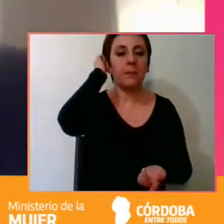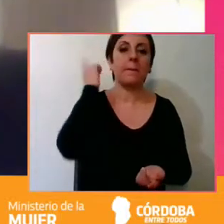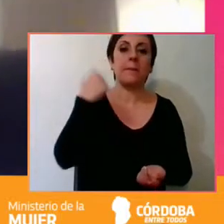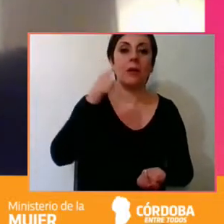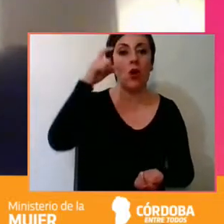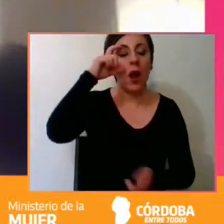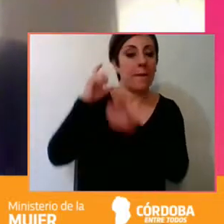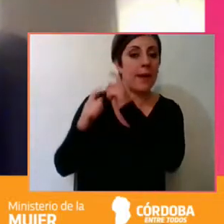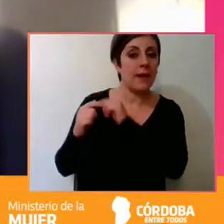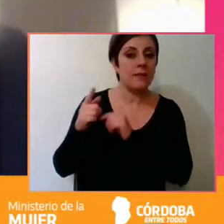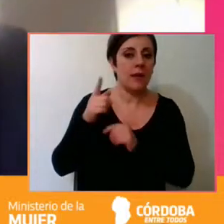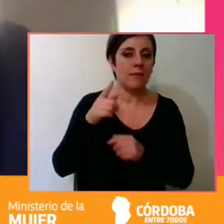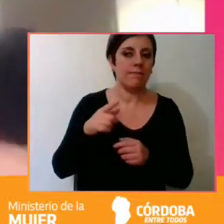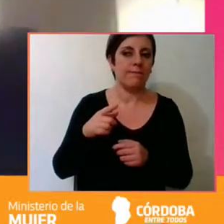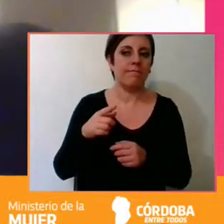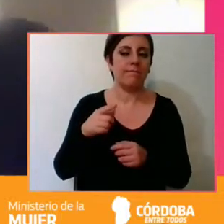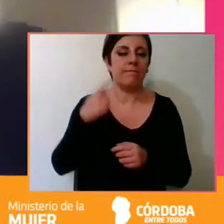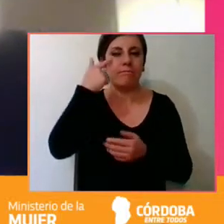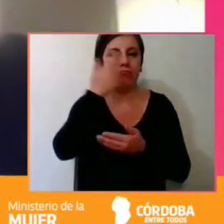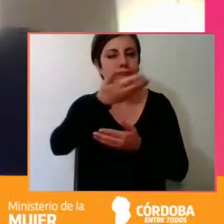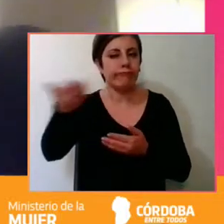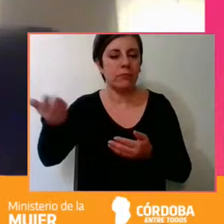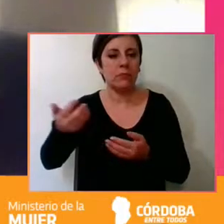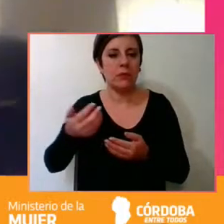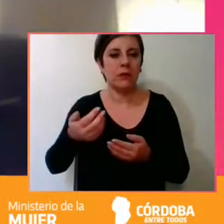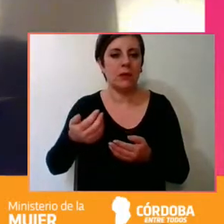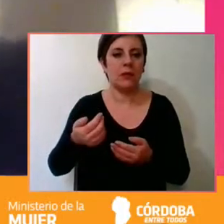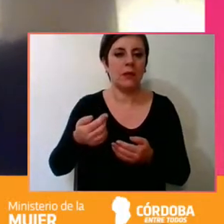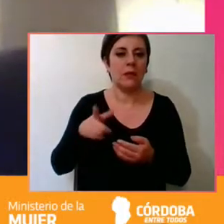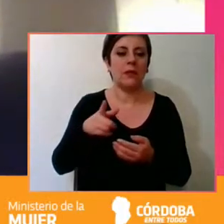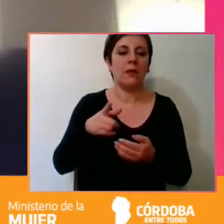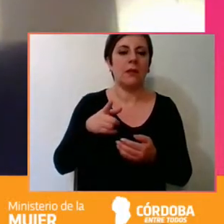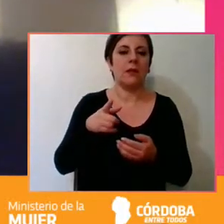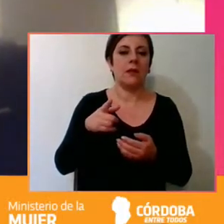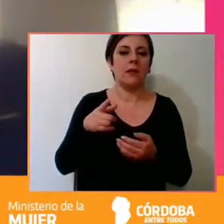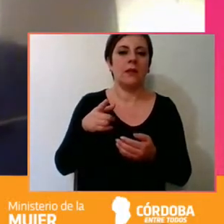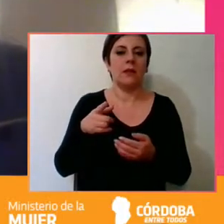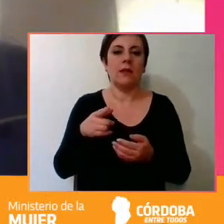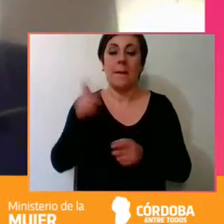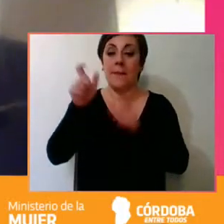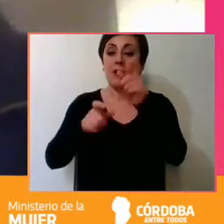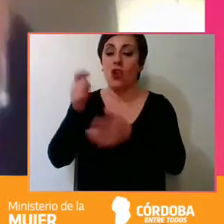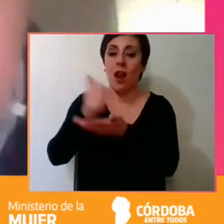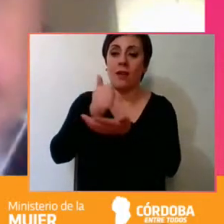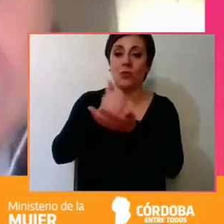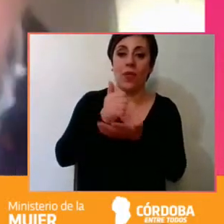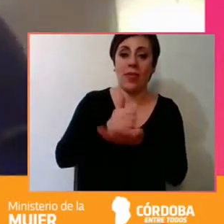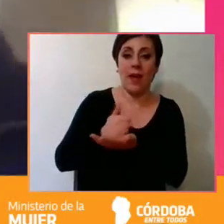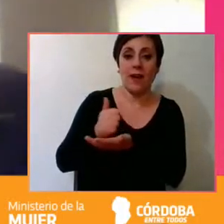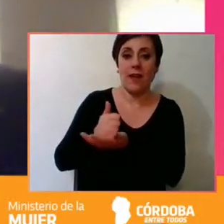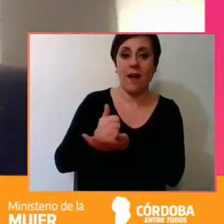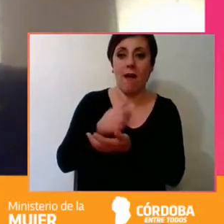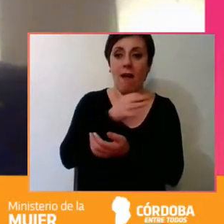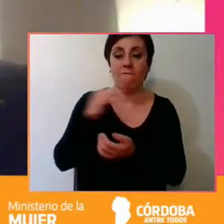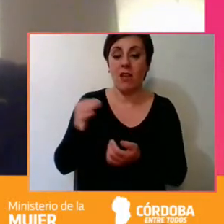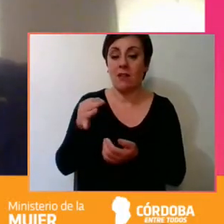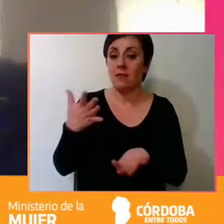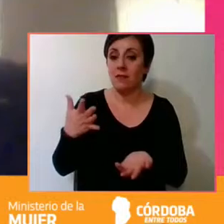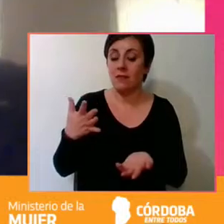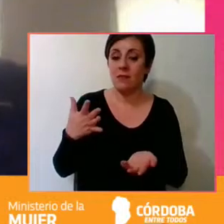confirma precisamente que cuanto más cercana está la administración y la ciudadanía, más eficaces,